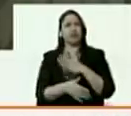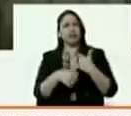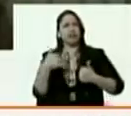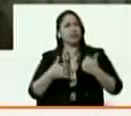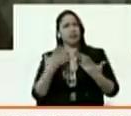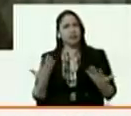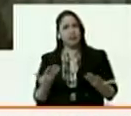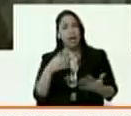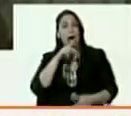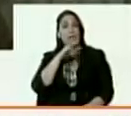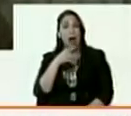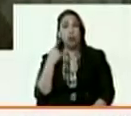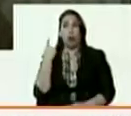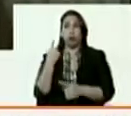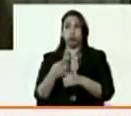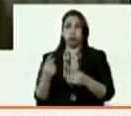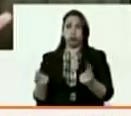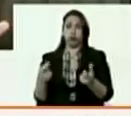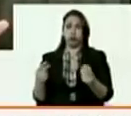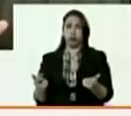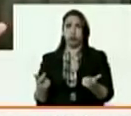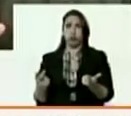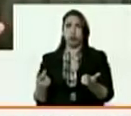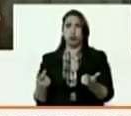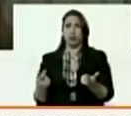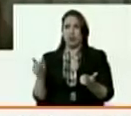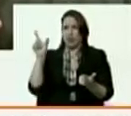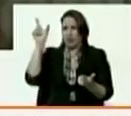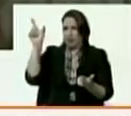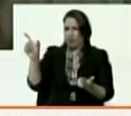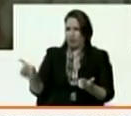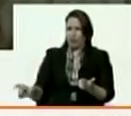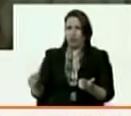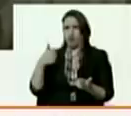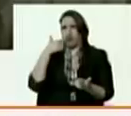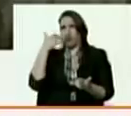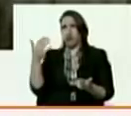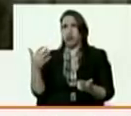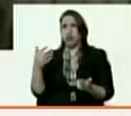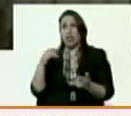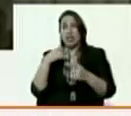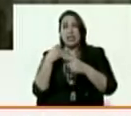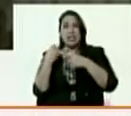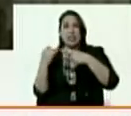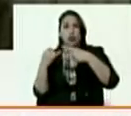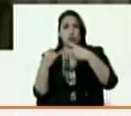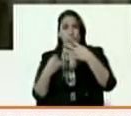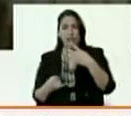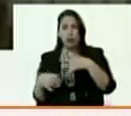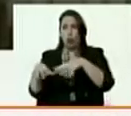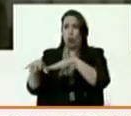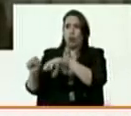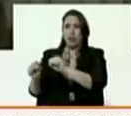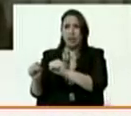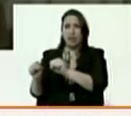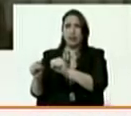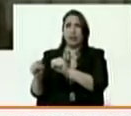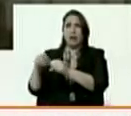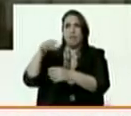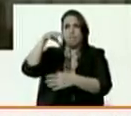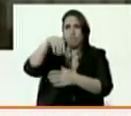Estamos hablando de activar un adefesio de instrumento colonialista,